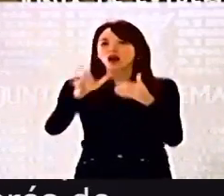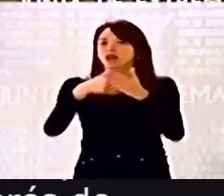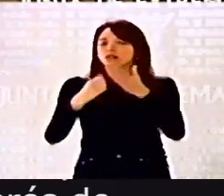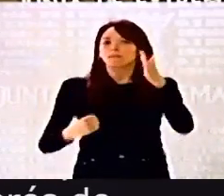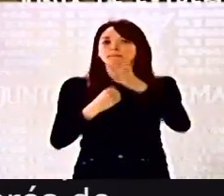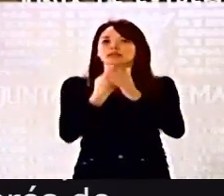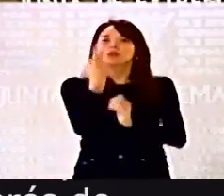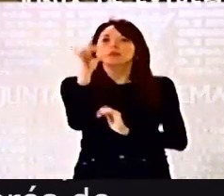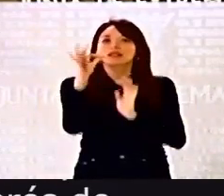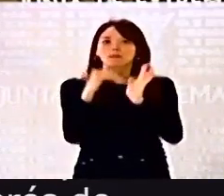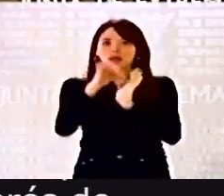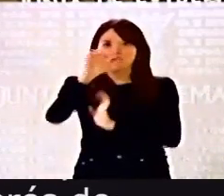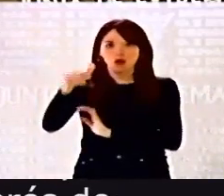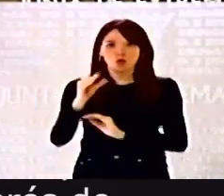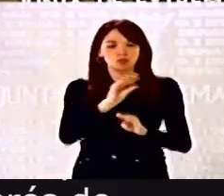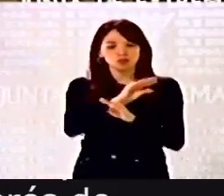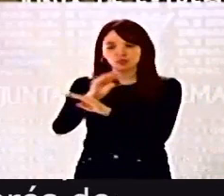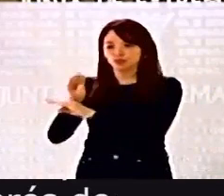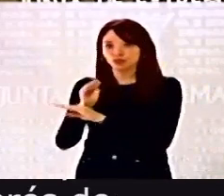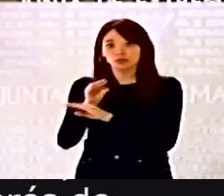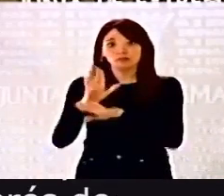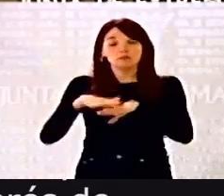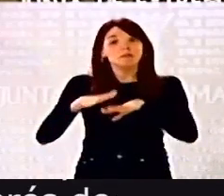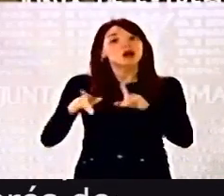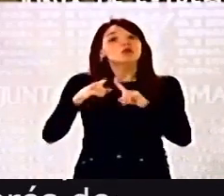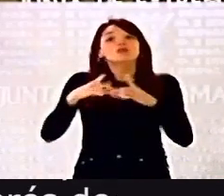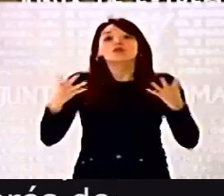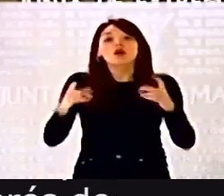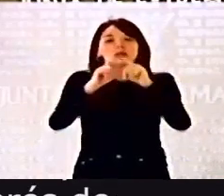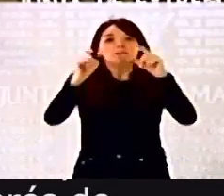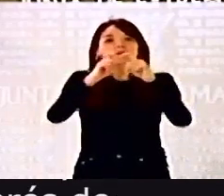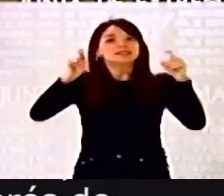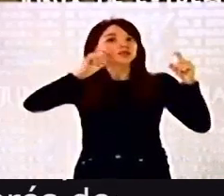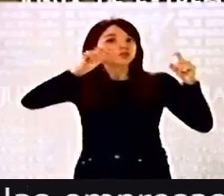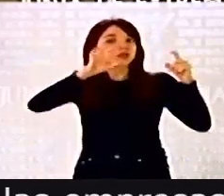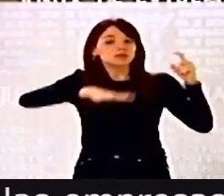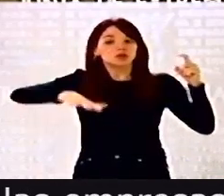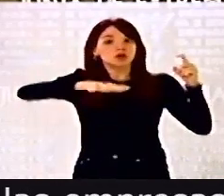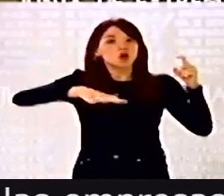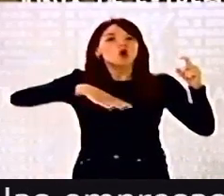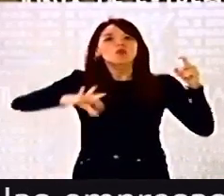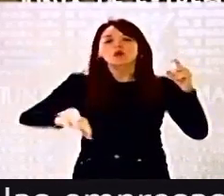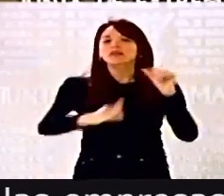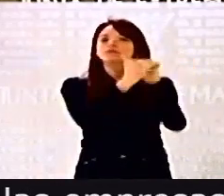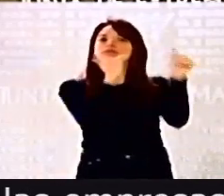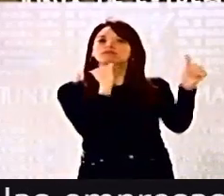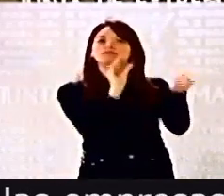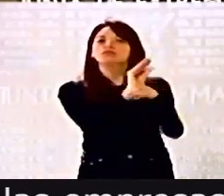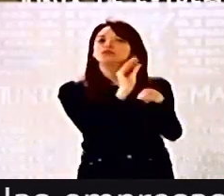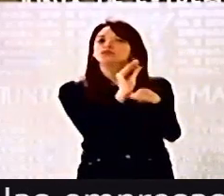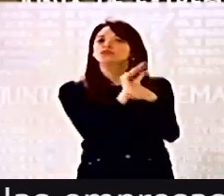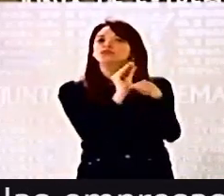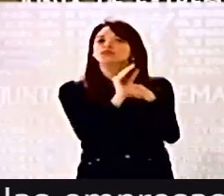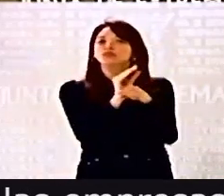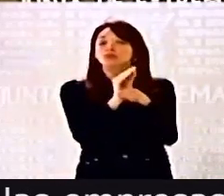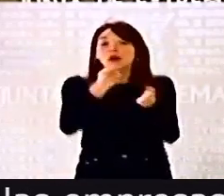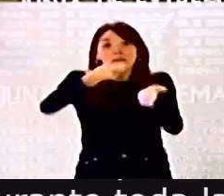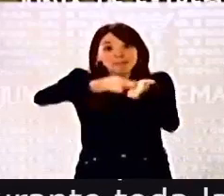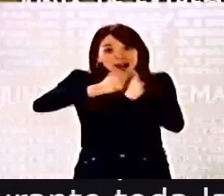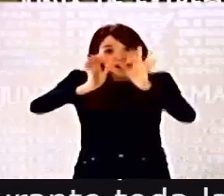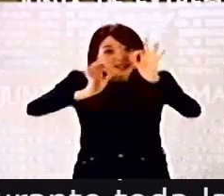euros. De esta manera, las empresas del sector turístico se podrán financiar a interés cero durante toda la vida del